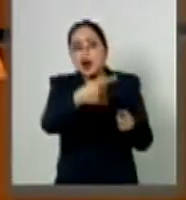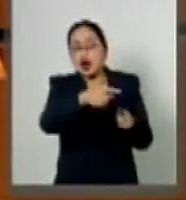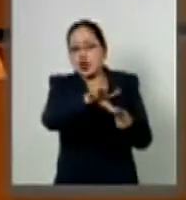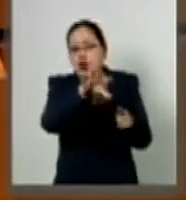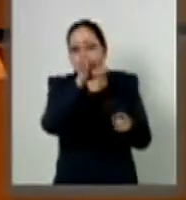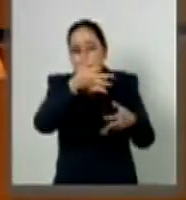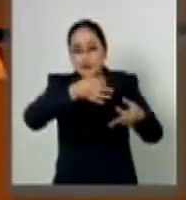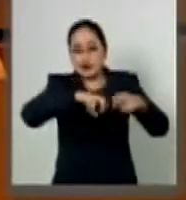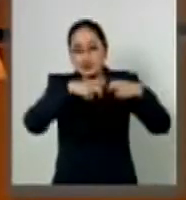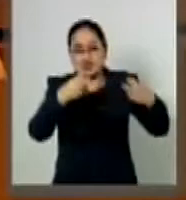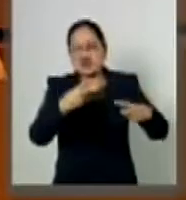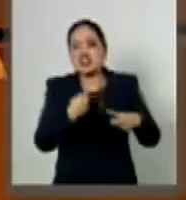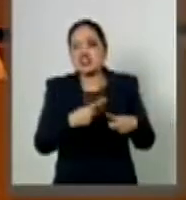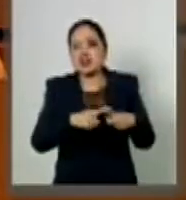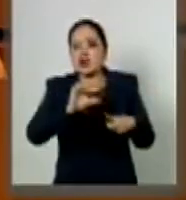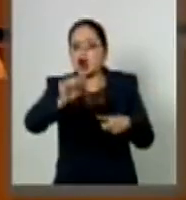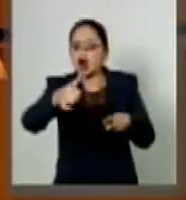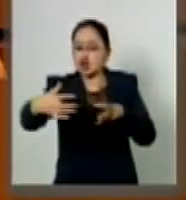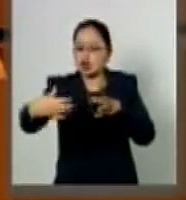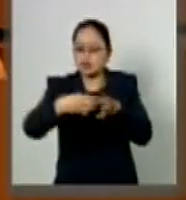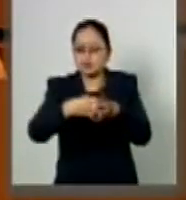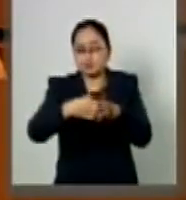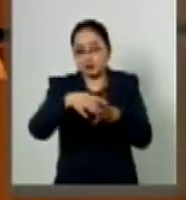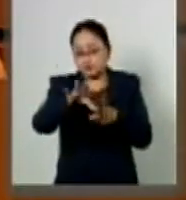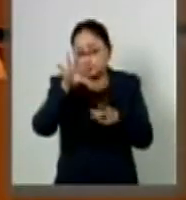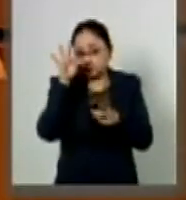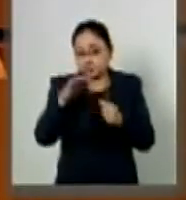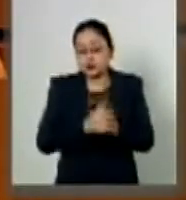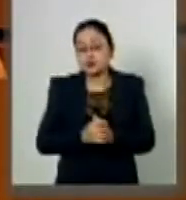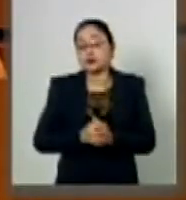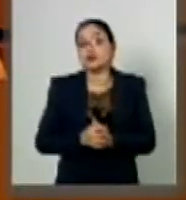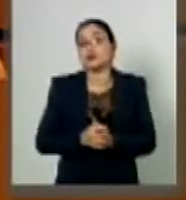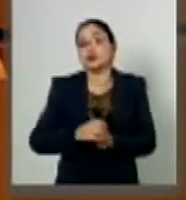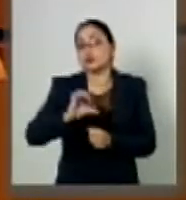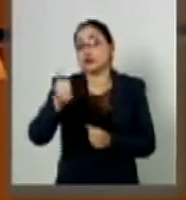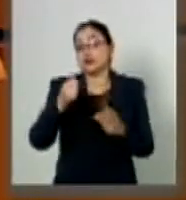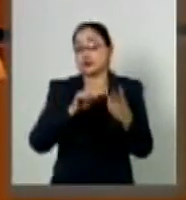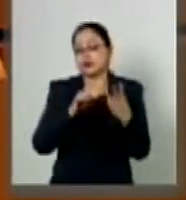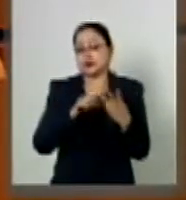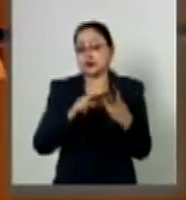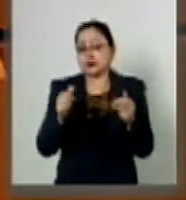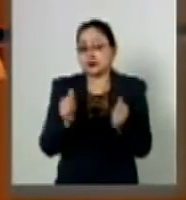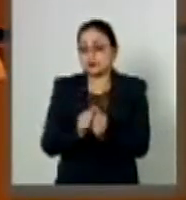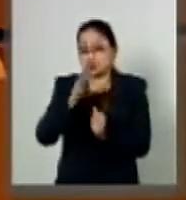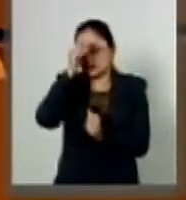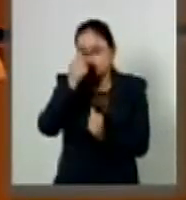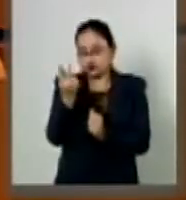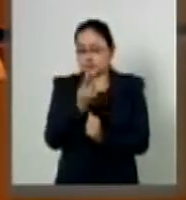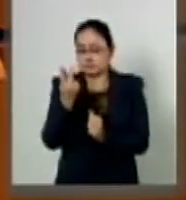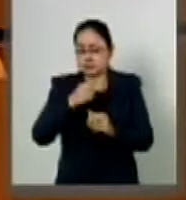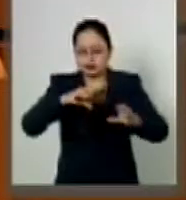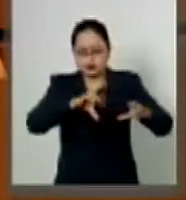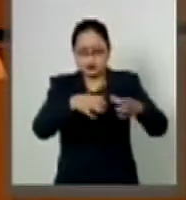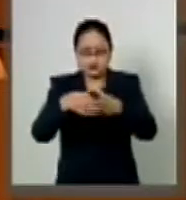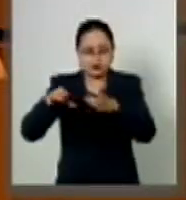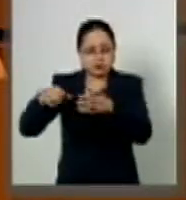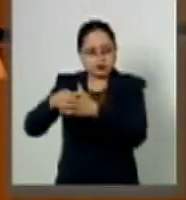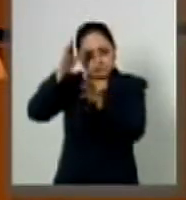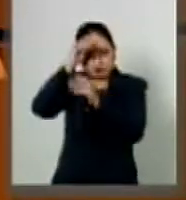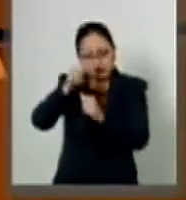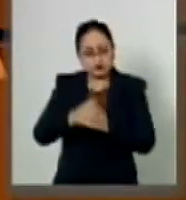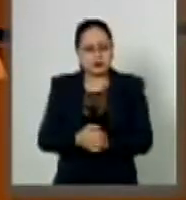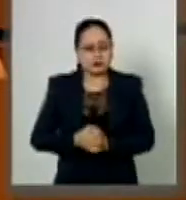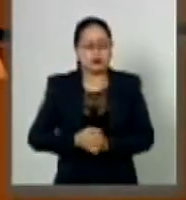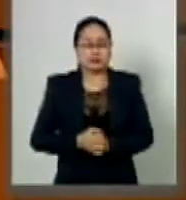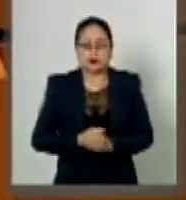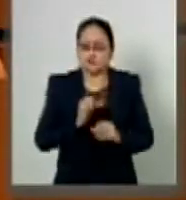magistrado lo proponía la otra fuerza política y otro tenía el consenso de ambas fuerzas políticas. Desde luego